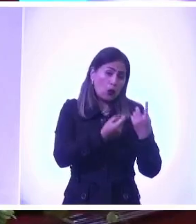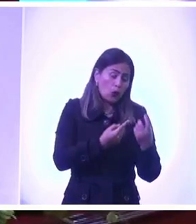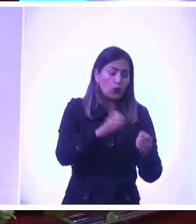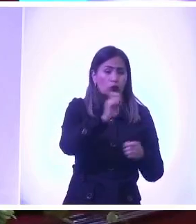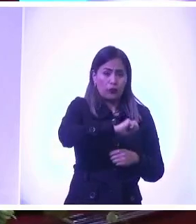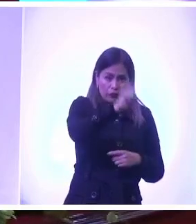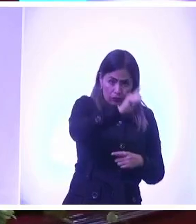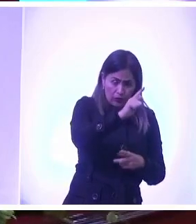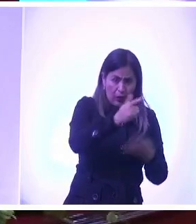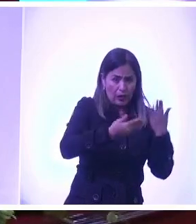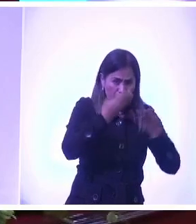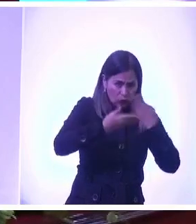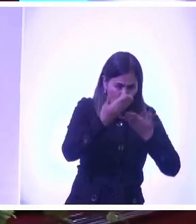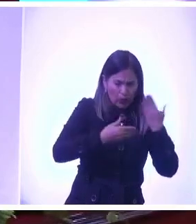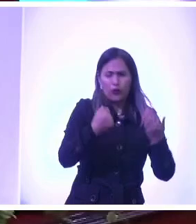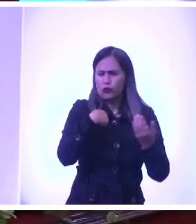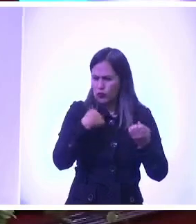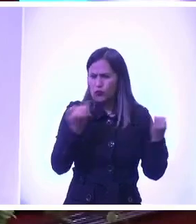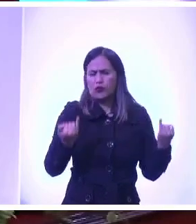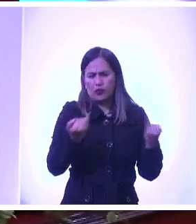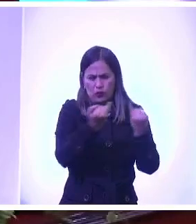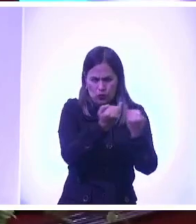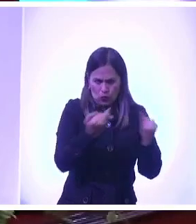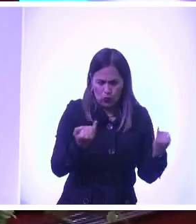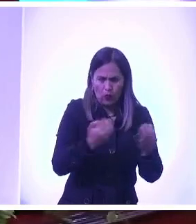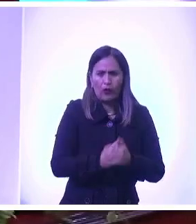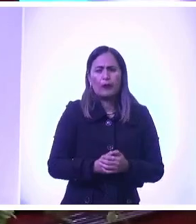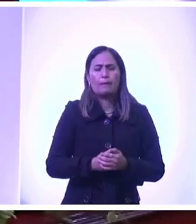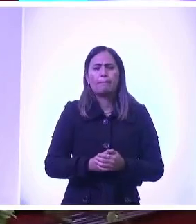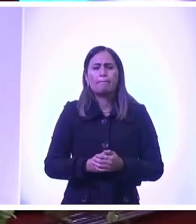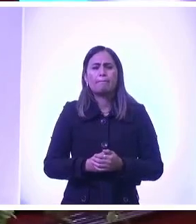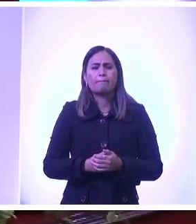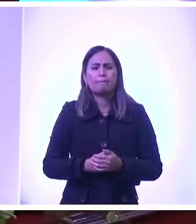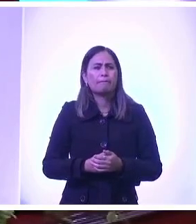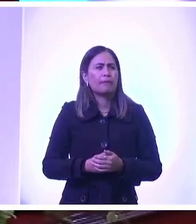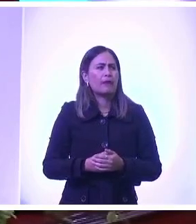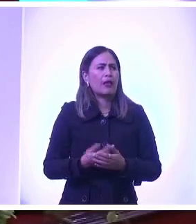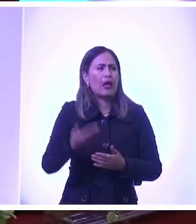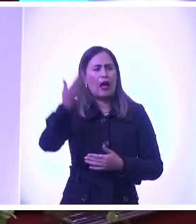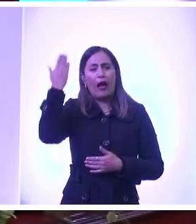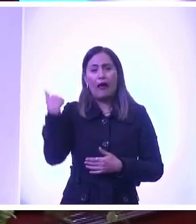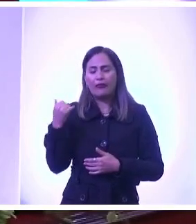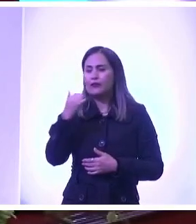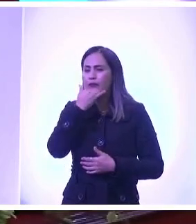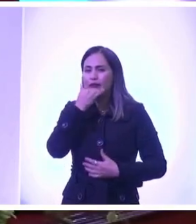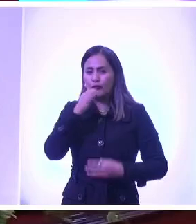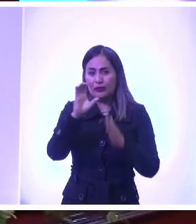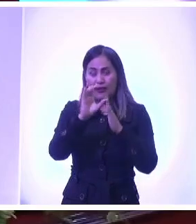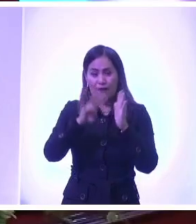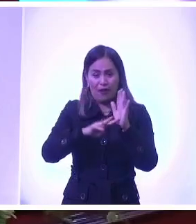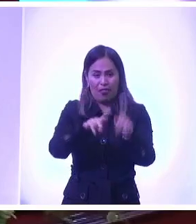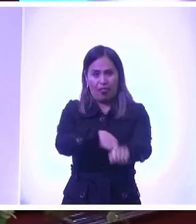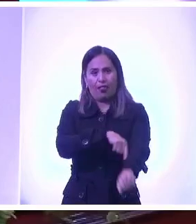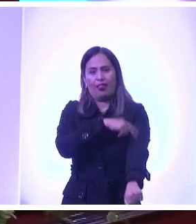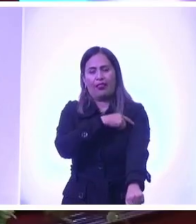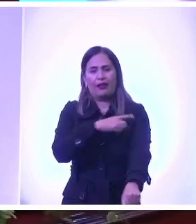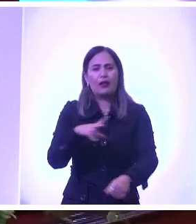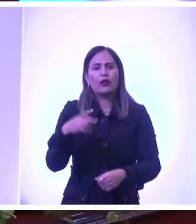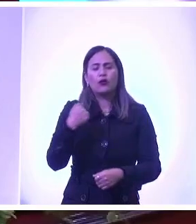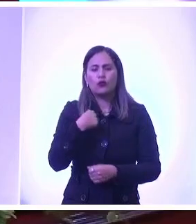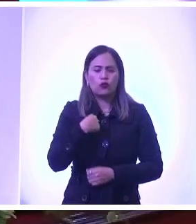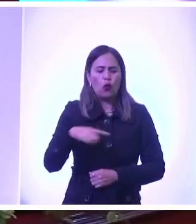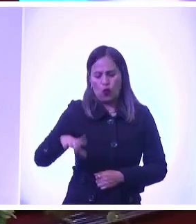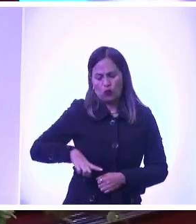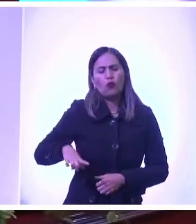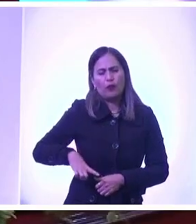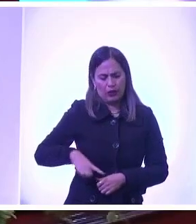profesional yo lo he hecho ahí en mi largo currículum que que se me olvidó resumir una disculpa este pues sí he pasado por diferentes espacios